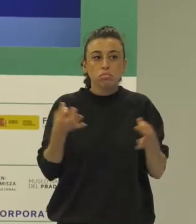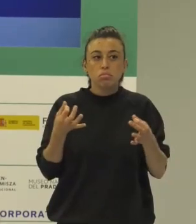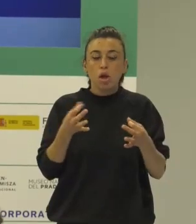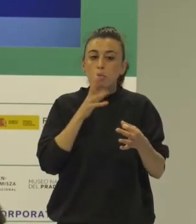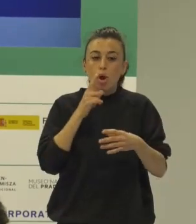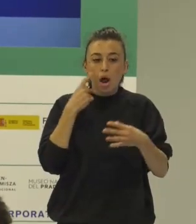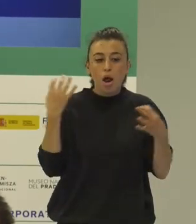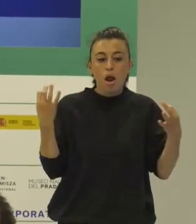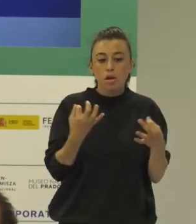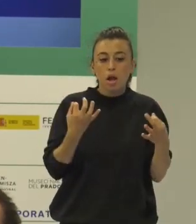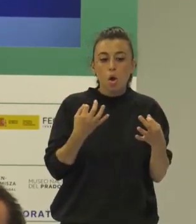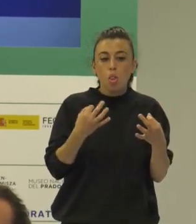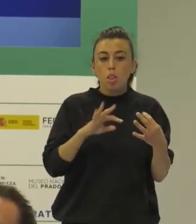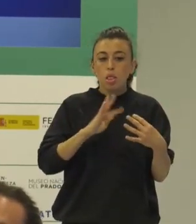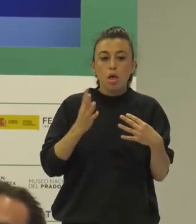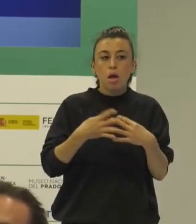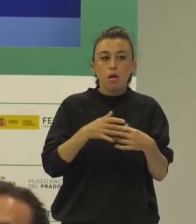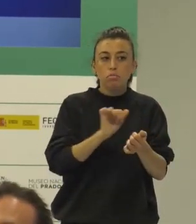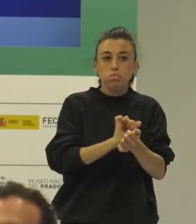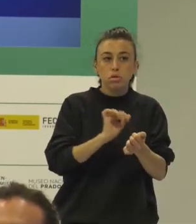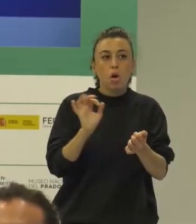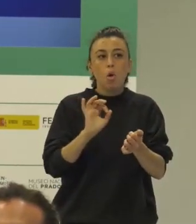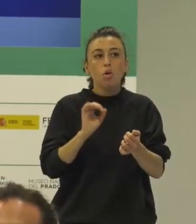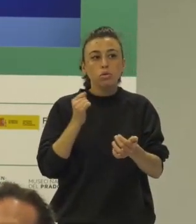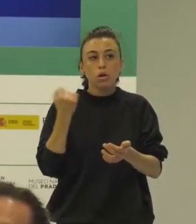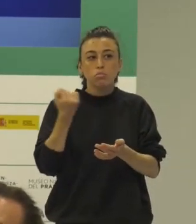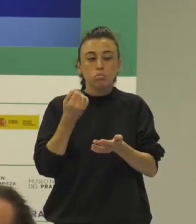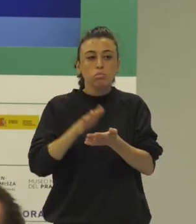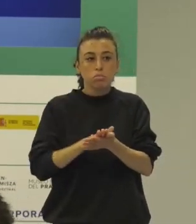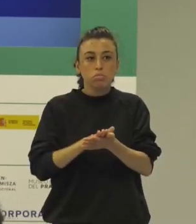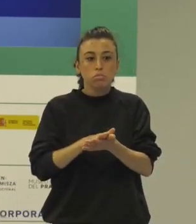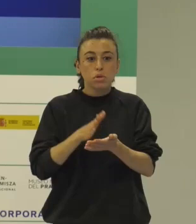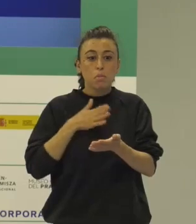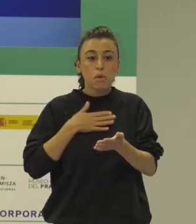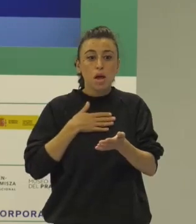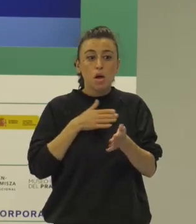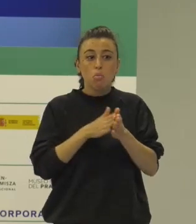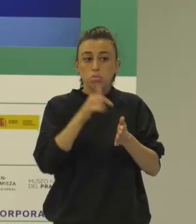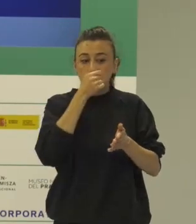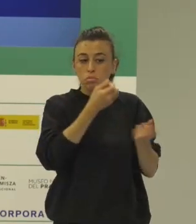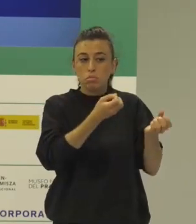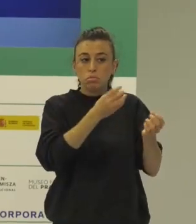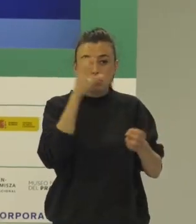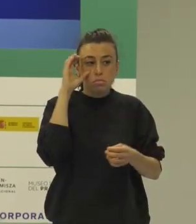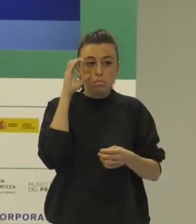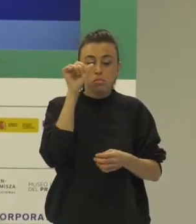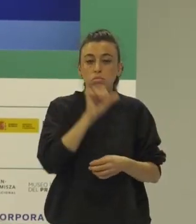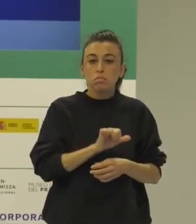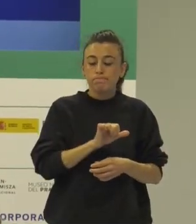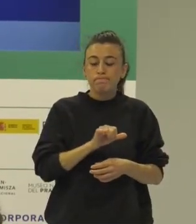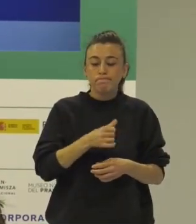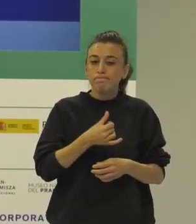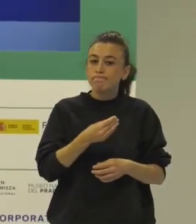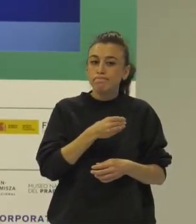muerte, porque escuchando a mis colegas, lamentablemente Daniel Ortega ha sido el mejor aprendiz de los tiranos y